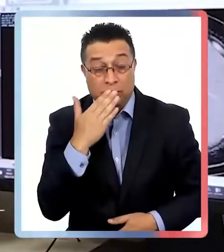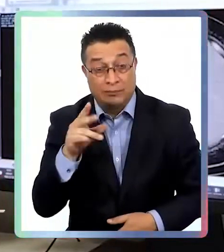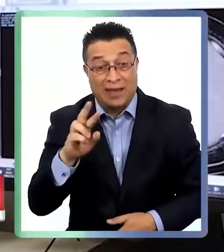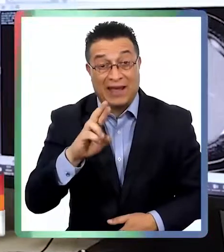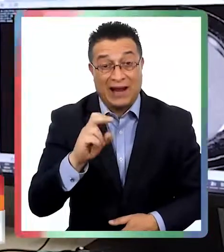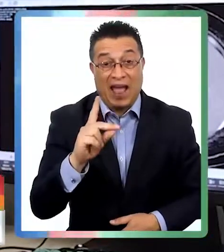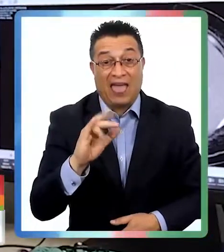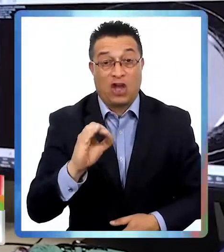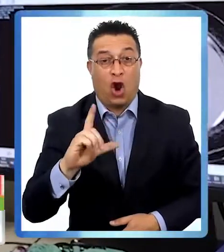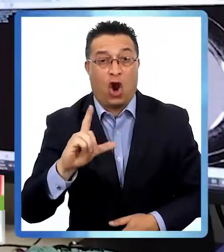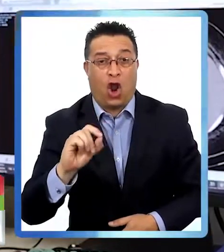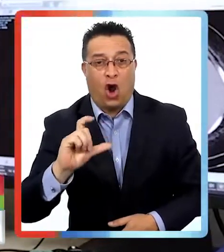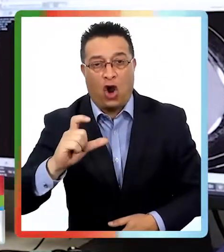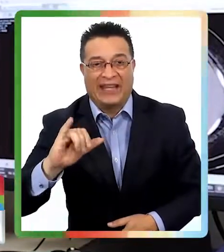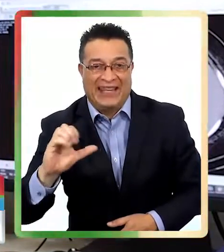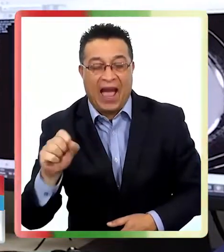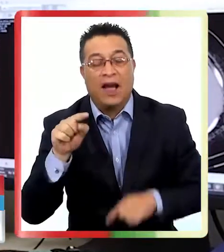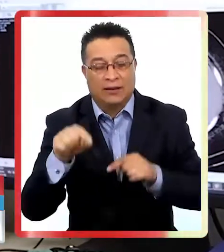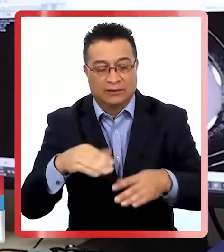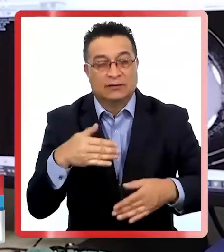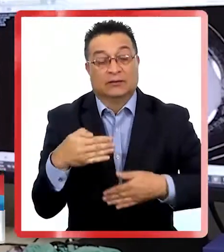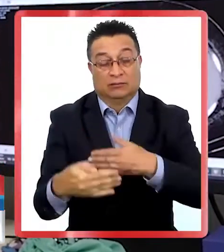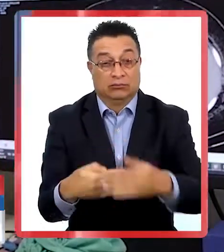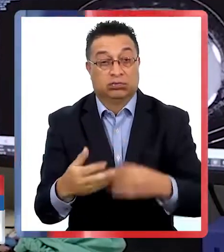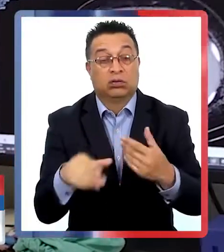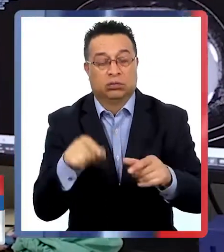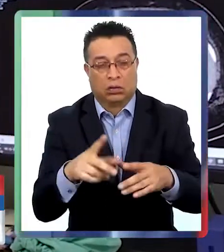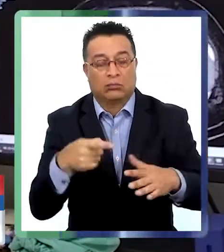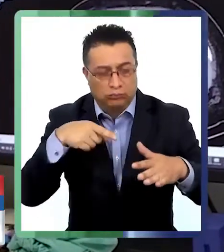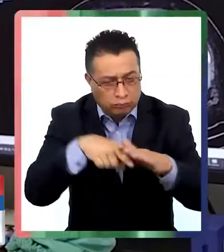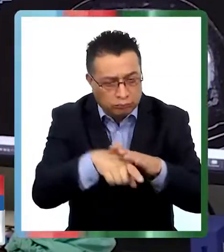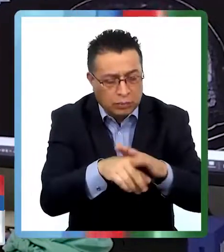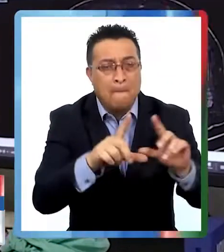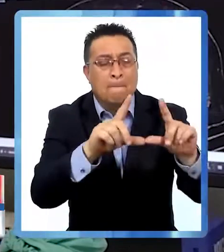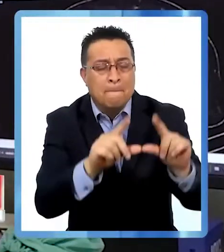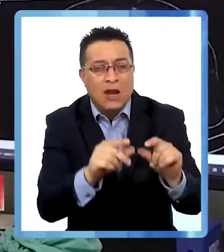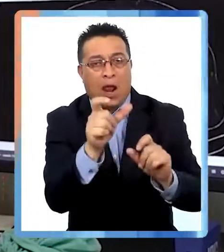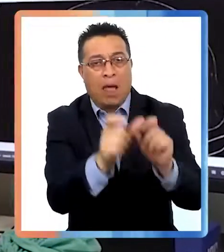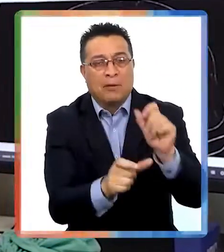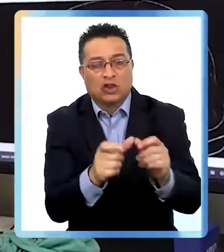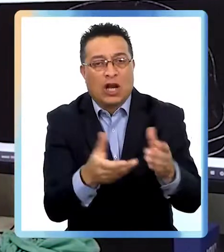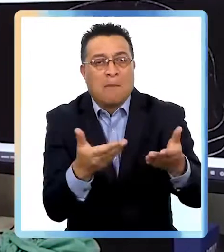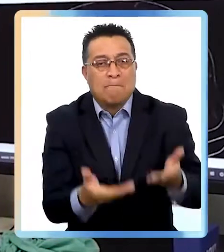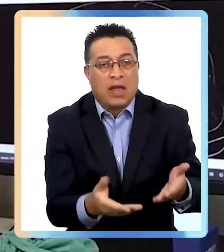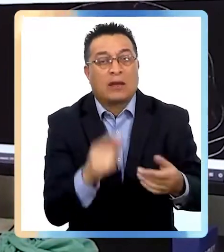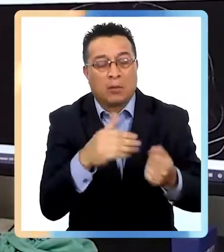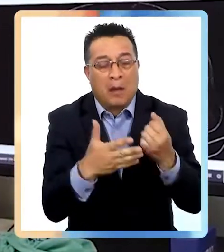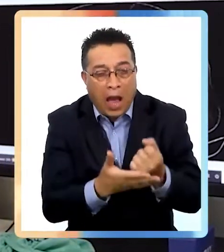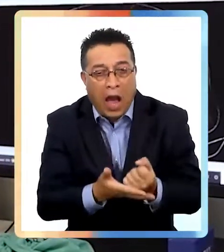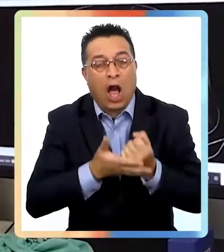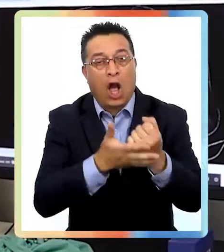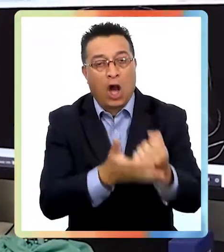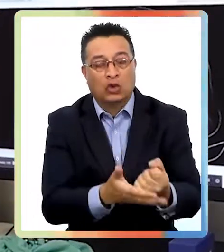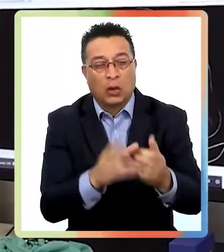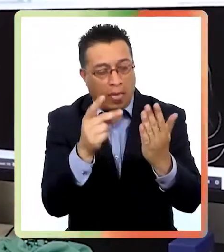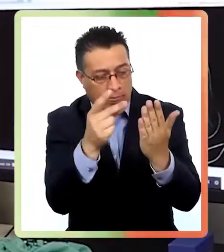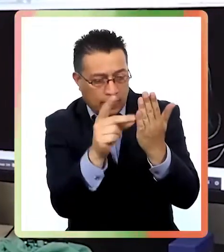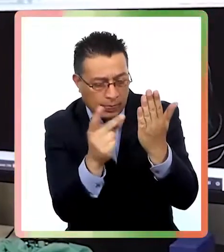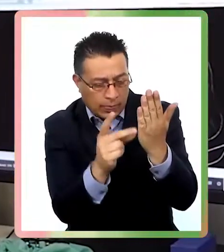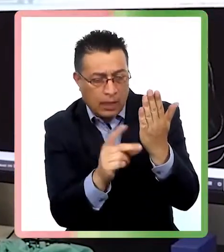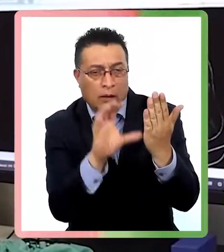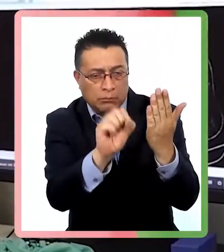y consiste en realizar procedimientos mínimamente invasivos para los pacientes ya sea para ayudarlos en el diagnóstico